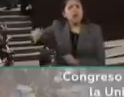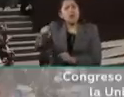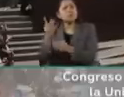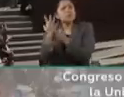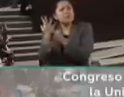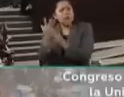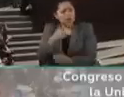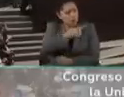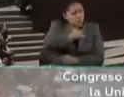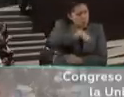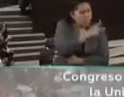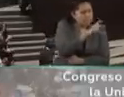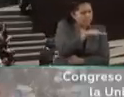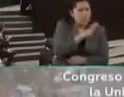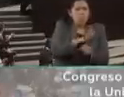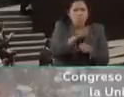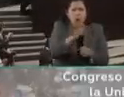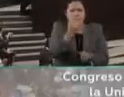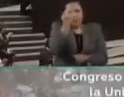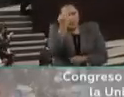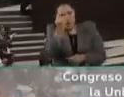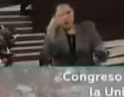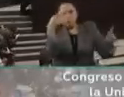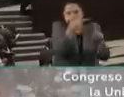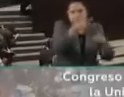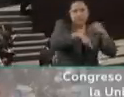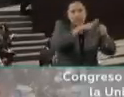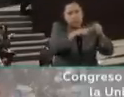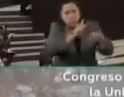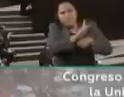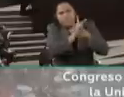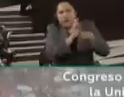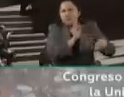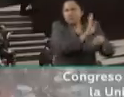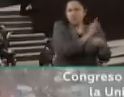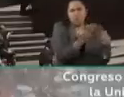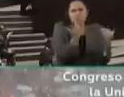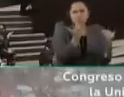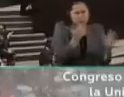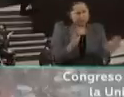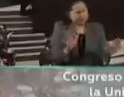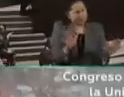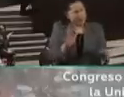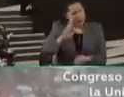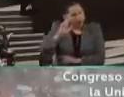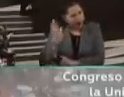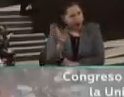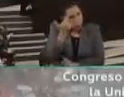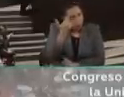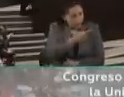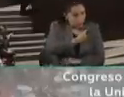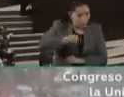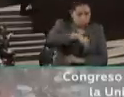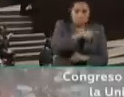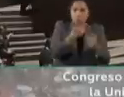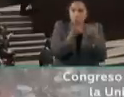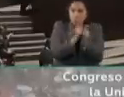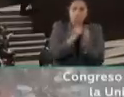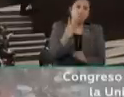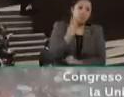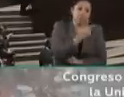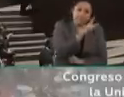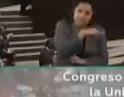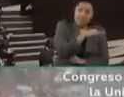ambientales. Les queremos recordar que el Partido Verde ha promovido, impulsado casi el 80% de la legislación